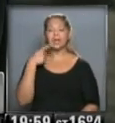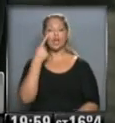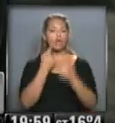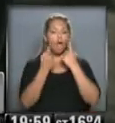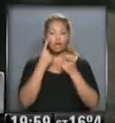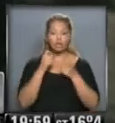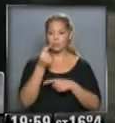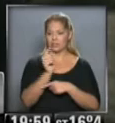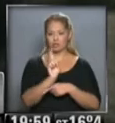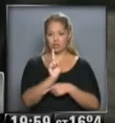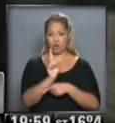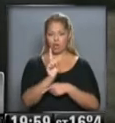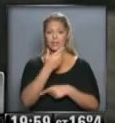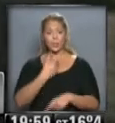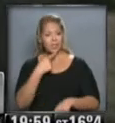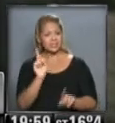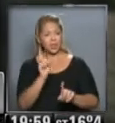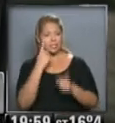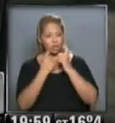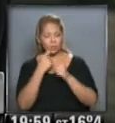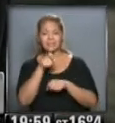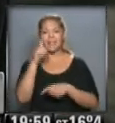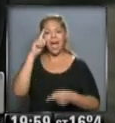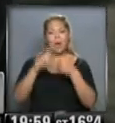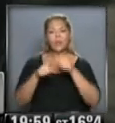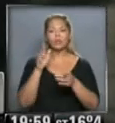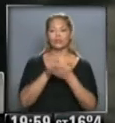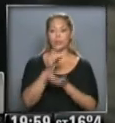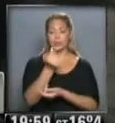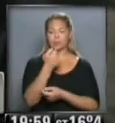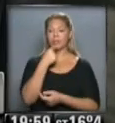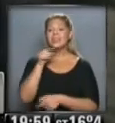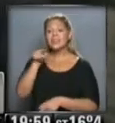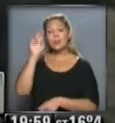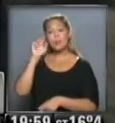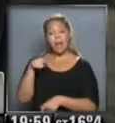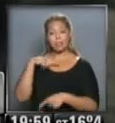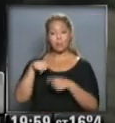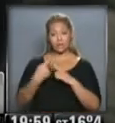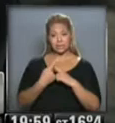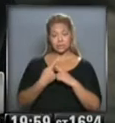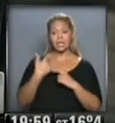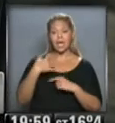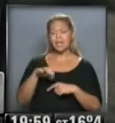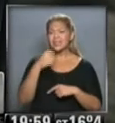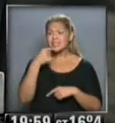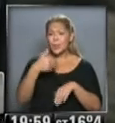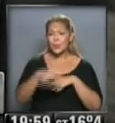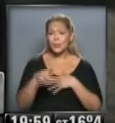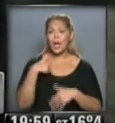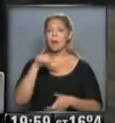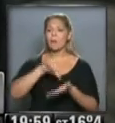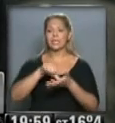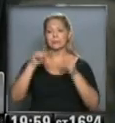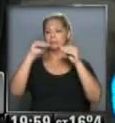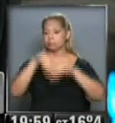precios, sino que es de acuerdo de precios, de una manera u otra advirtió que esa política llevará al país a la catástrofe